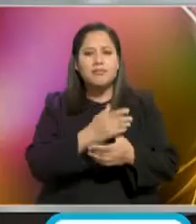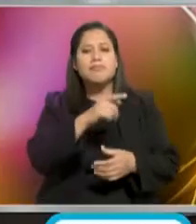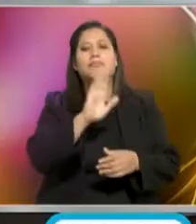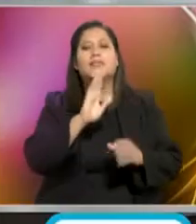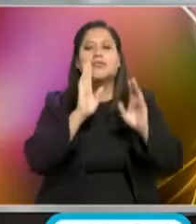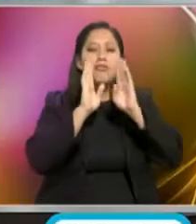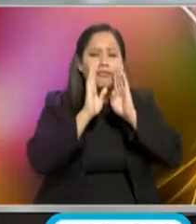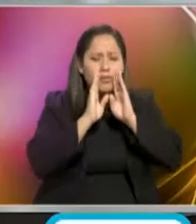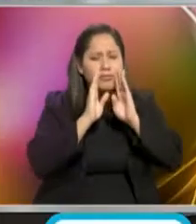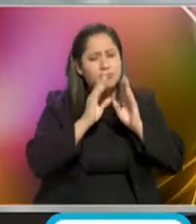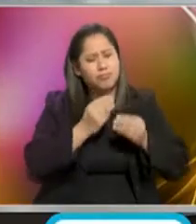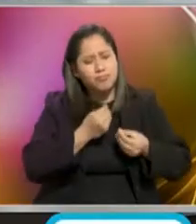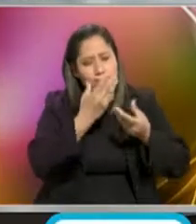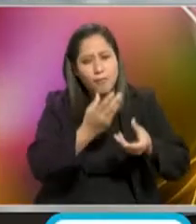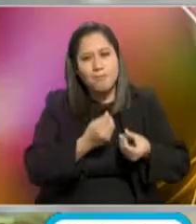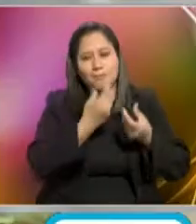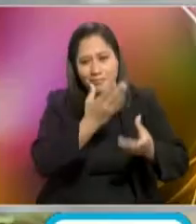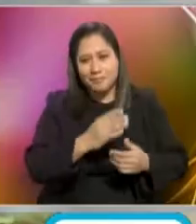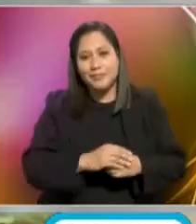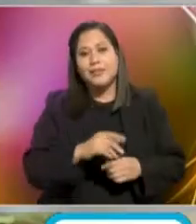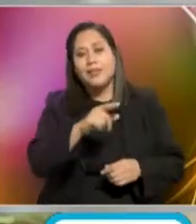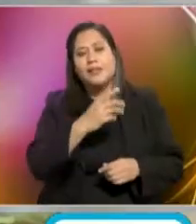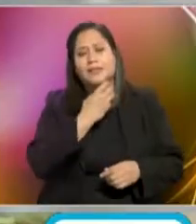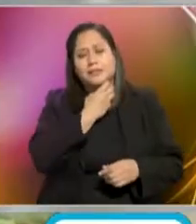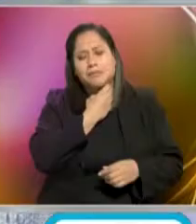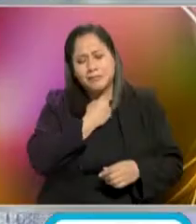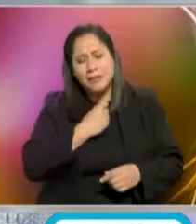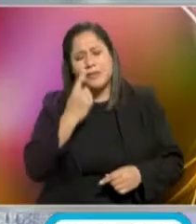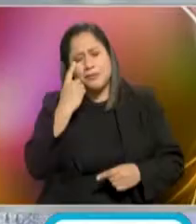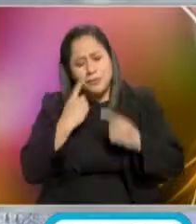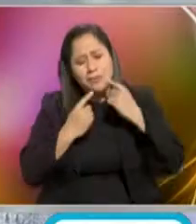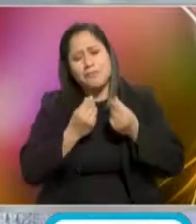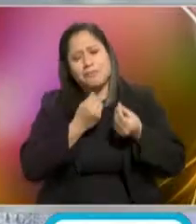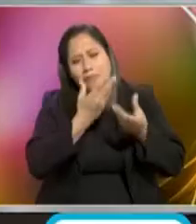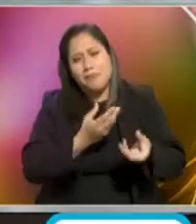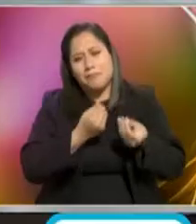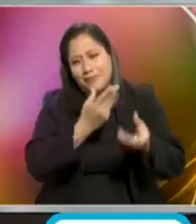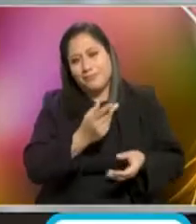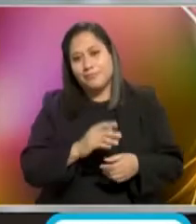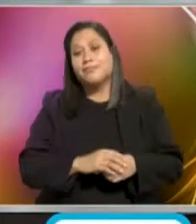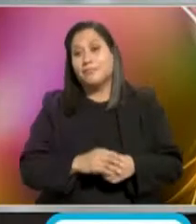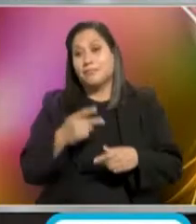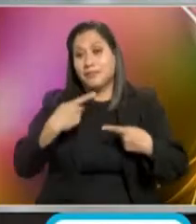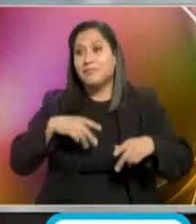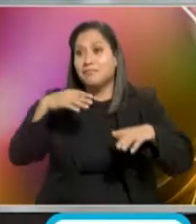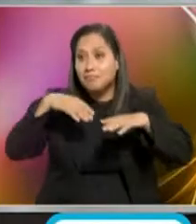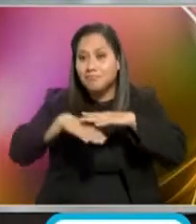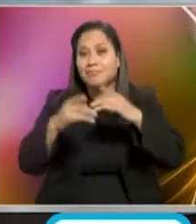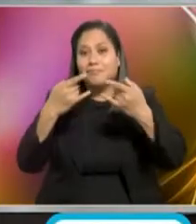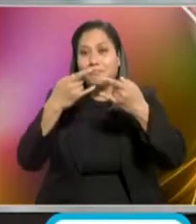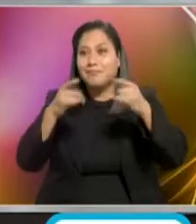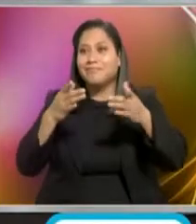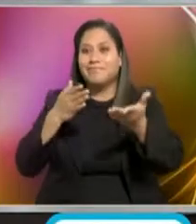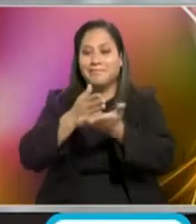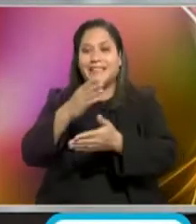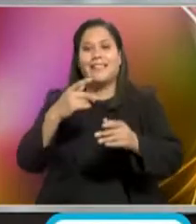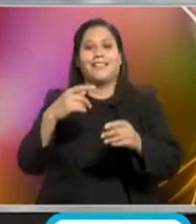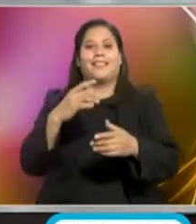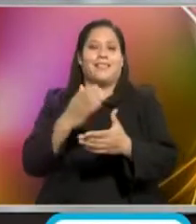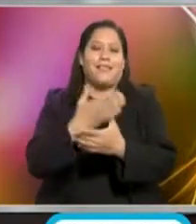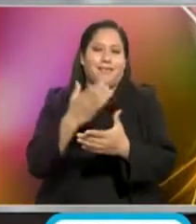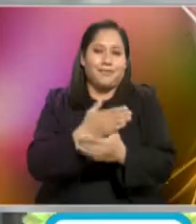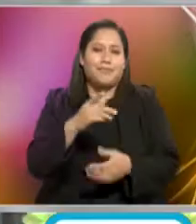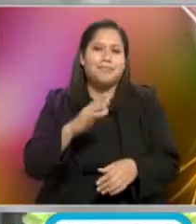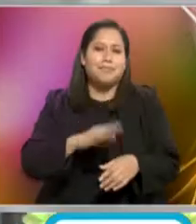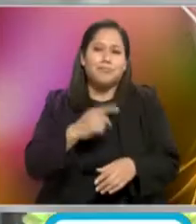confesionario, en un lugar en donde se lloran las penas. ¿Y quién no ha estado en una cantina, no? Con Llorando una botella penas. de tequila, hablando con de